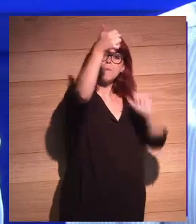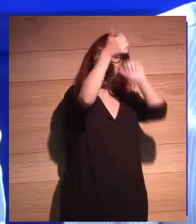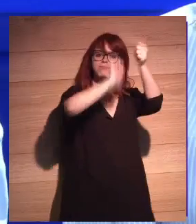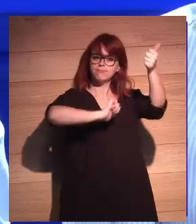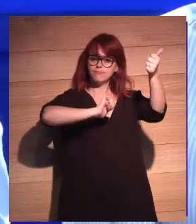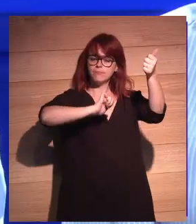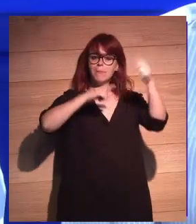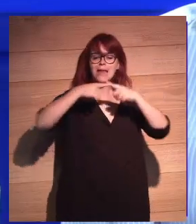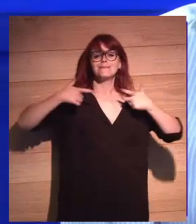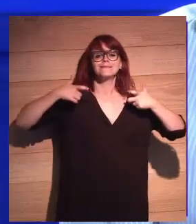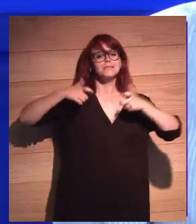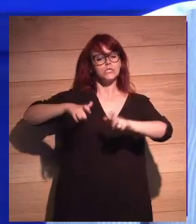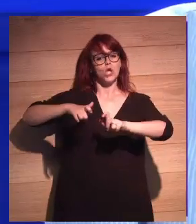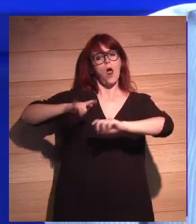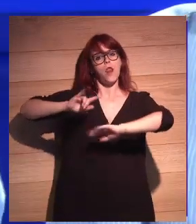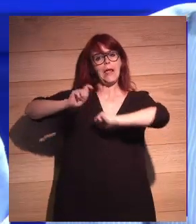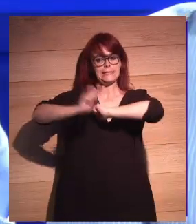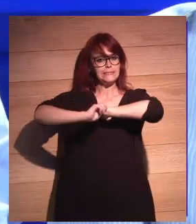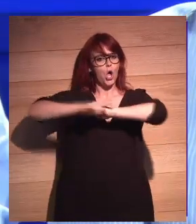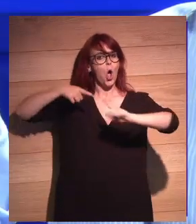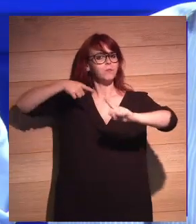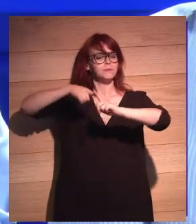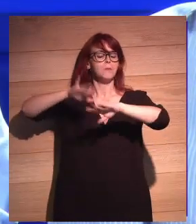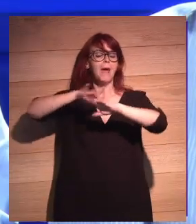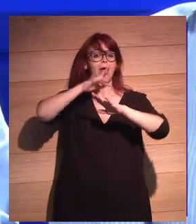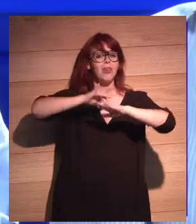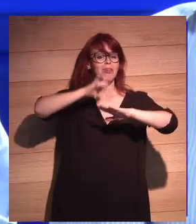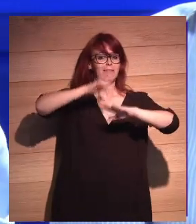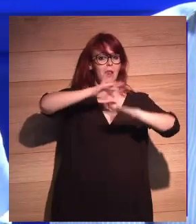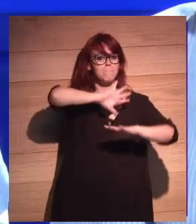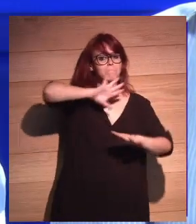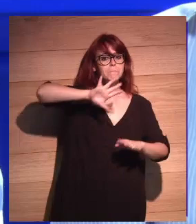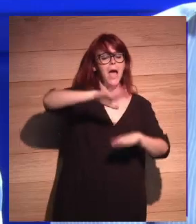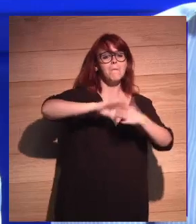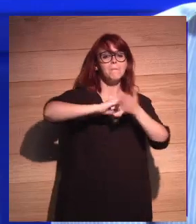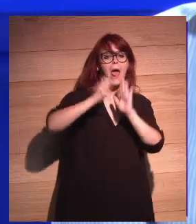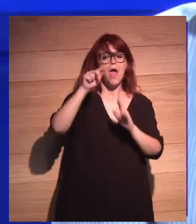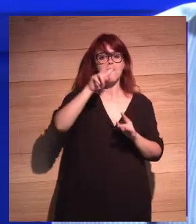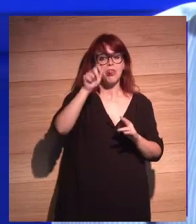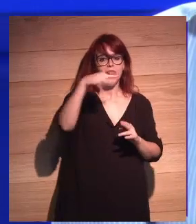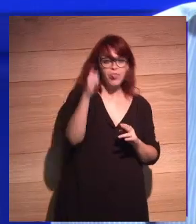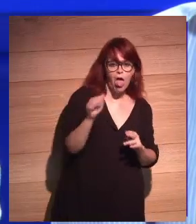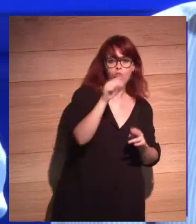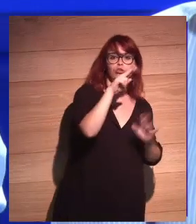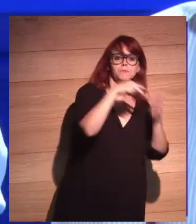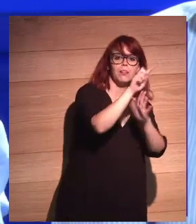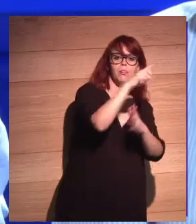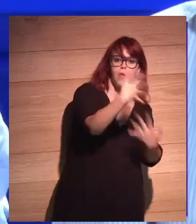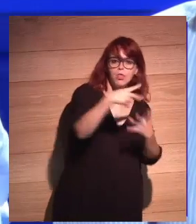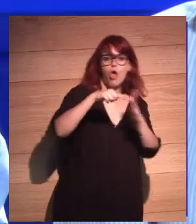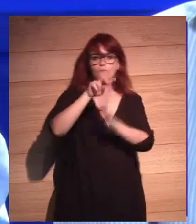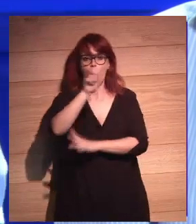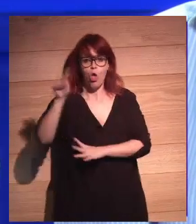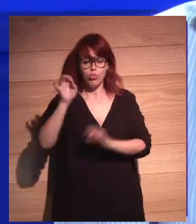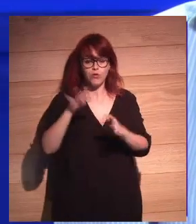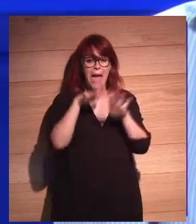estratégicos para digitalizar el país. Estoy hablando del Plan Avanza 2010, 2011 y curiosamente estamos